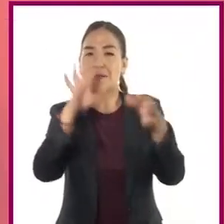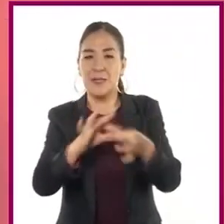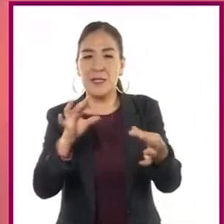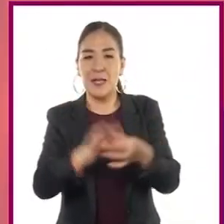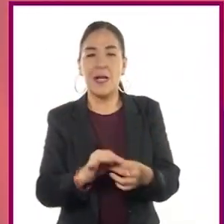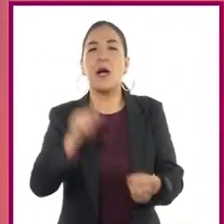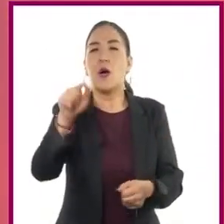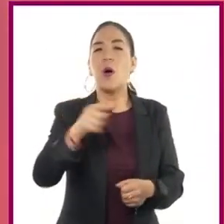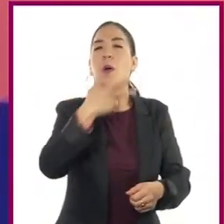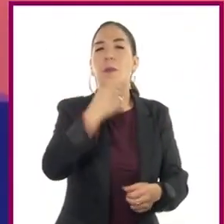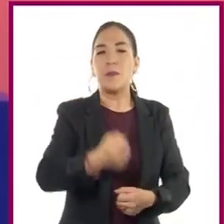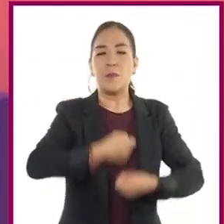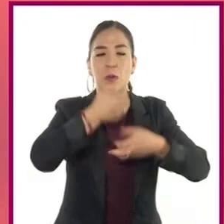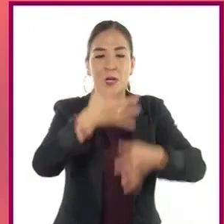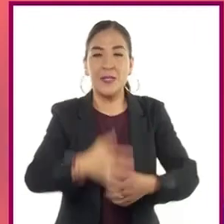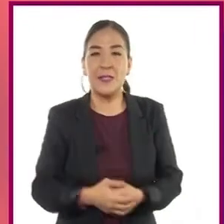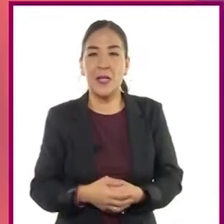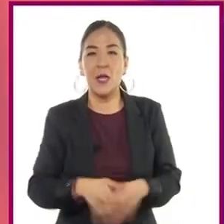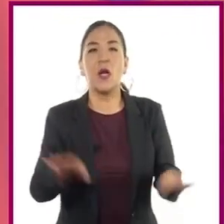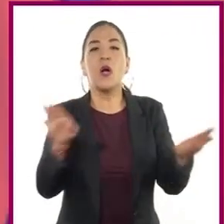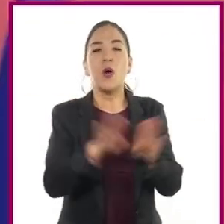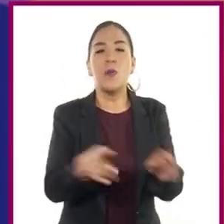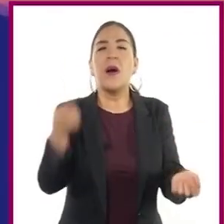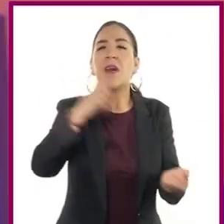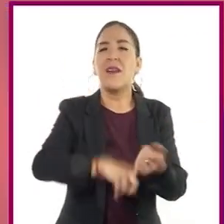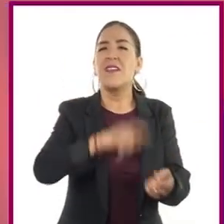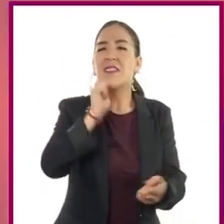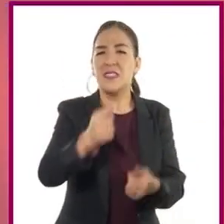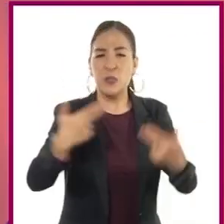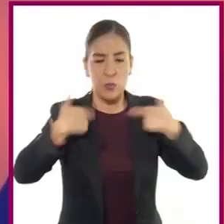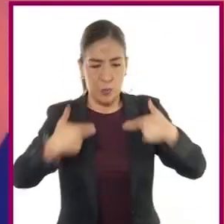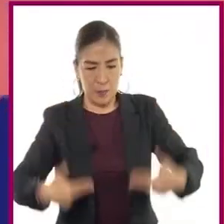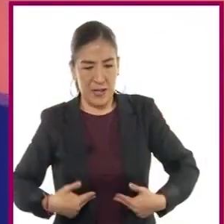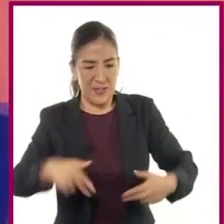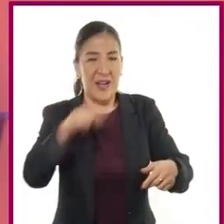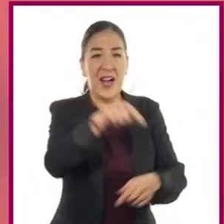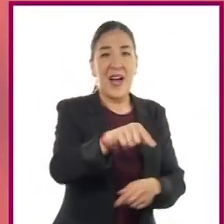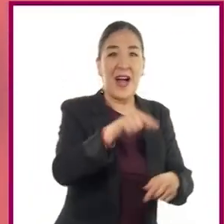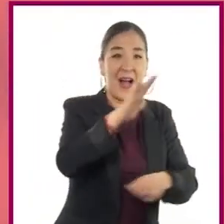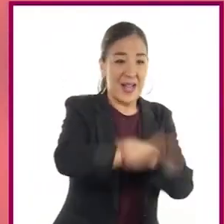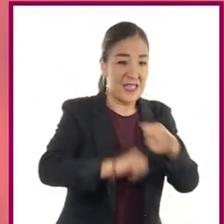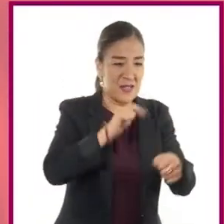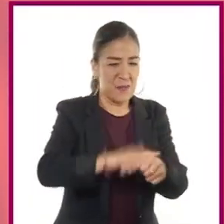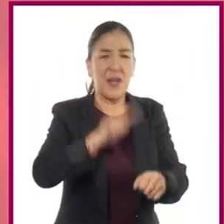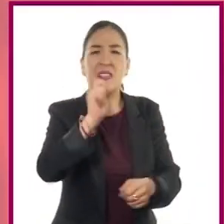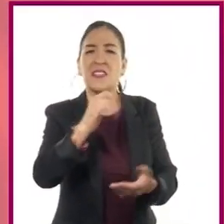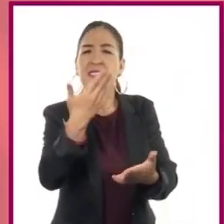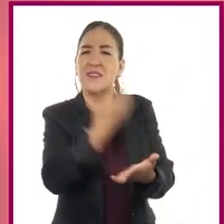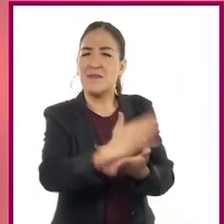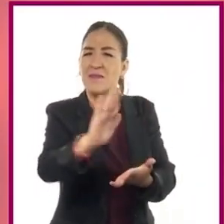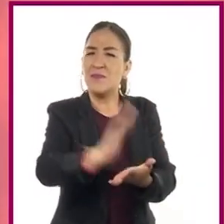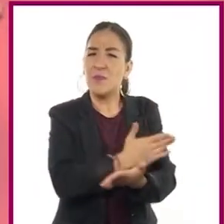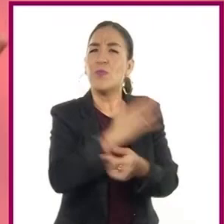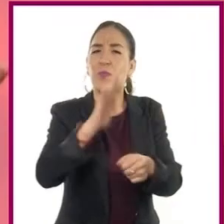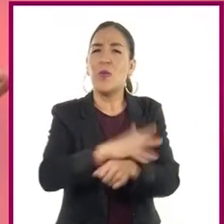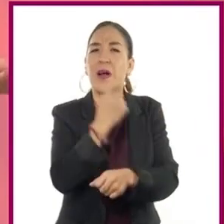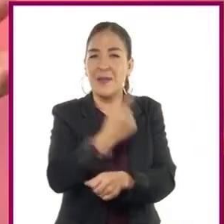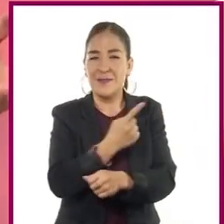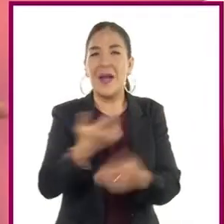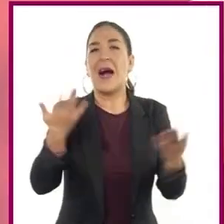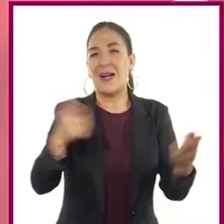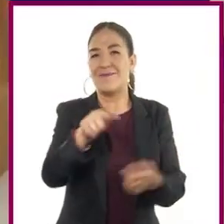algún poeta, lo que realmente distingue al hombre del resto de los animales es su capacidad de hacer